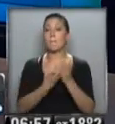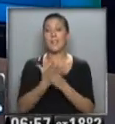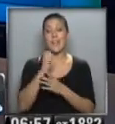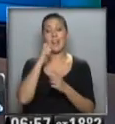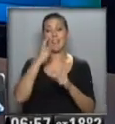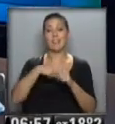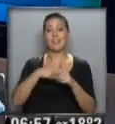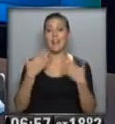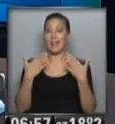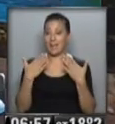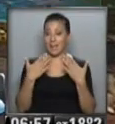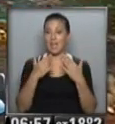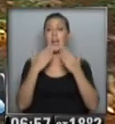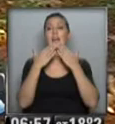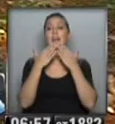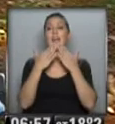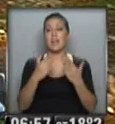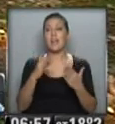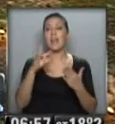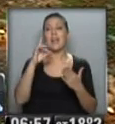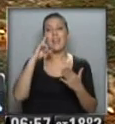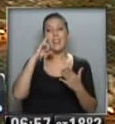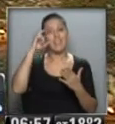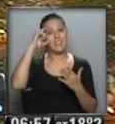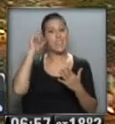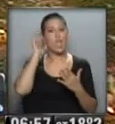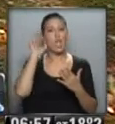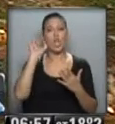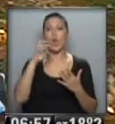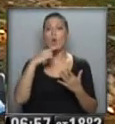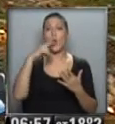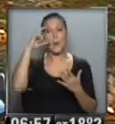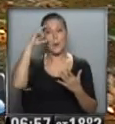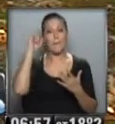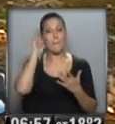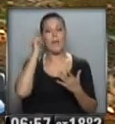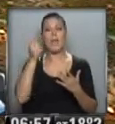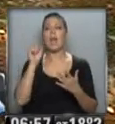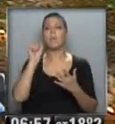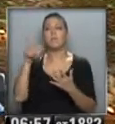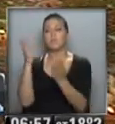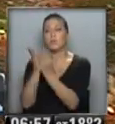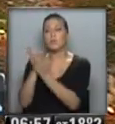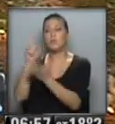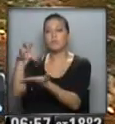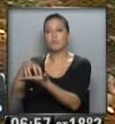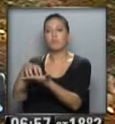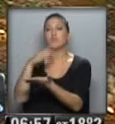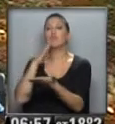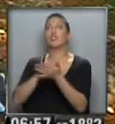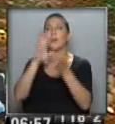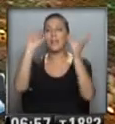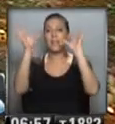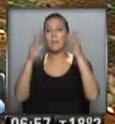cálida, agradeciendo a Diego Vega de Ezeiza Observador, que nos comenta que hay nieblas y neblinas.